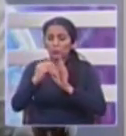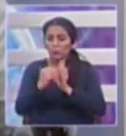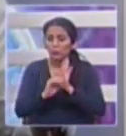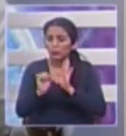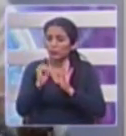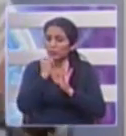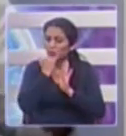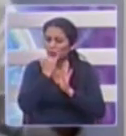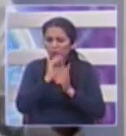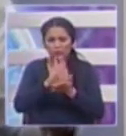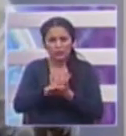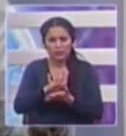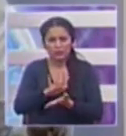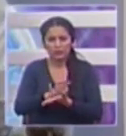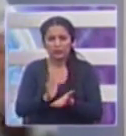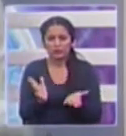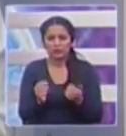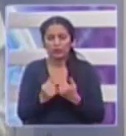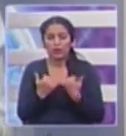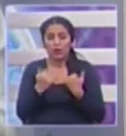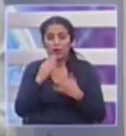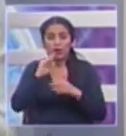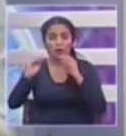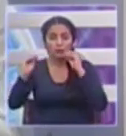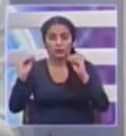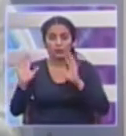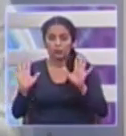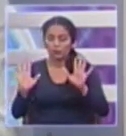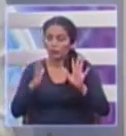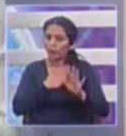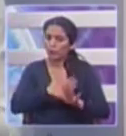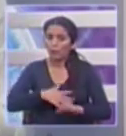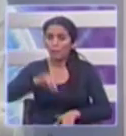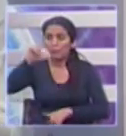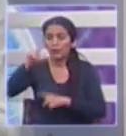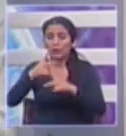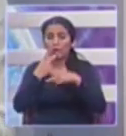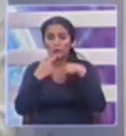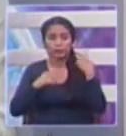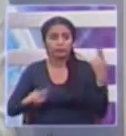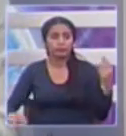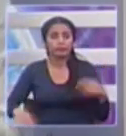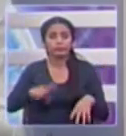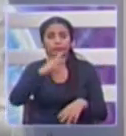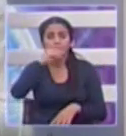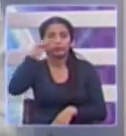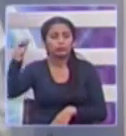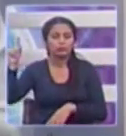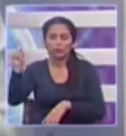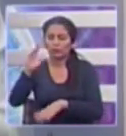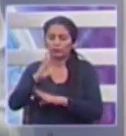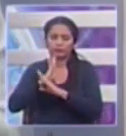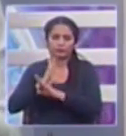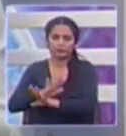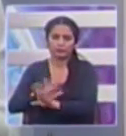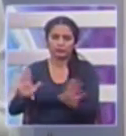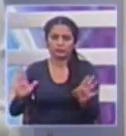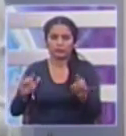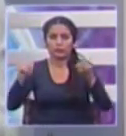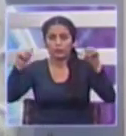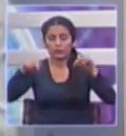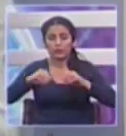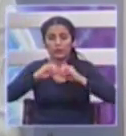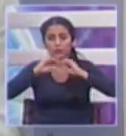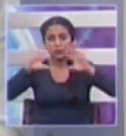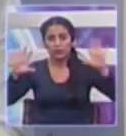clara y creo que el principal llamado es a rechazar la mentira y la infamia como estrategia política. Aquí estamos claros, hay instituciones